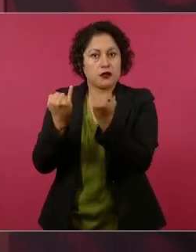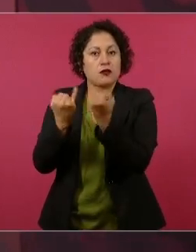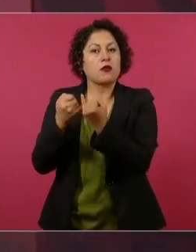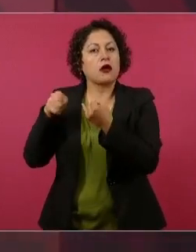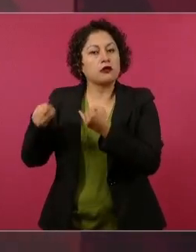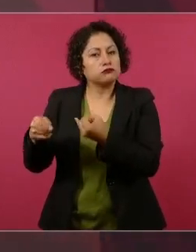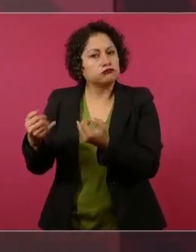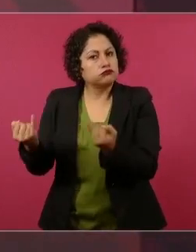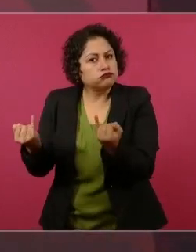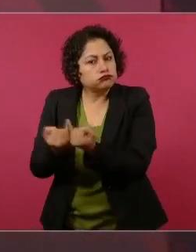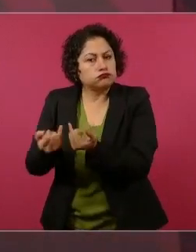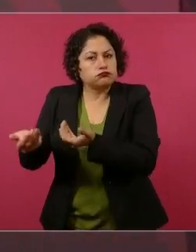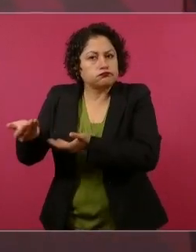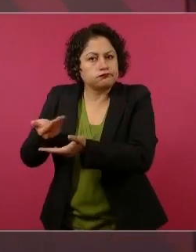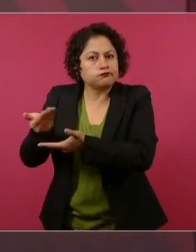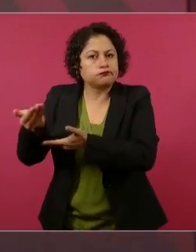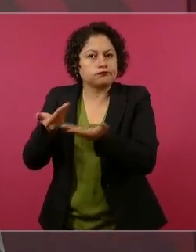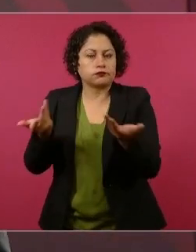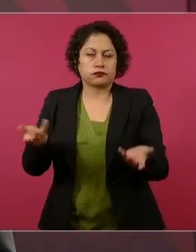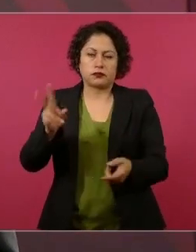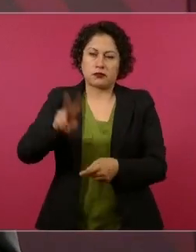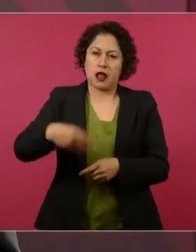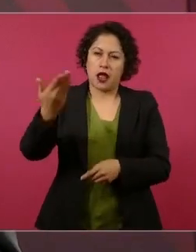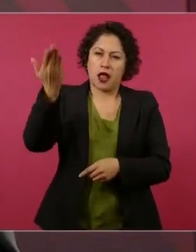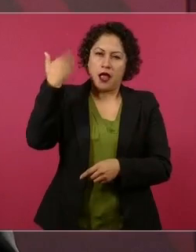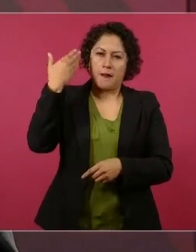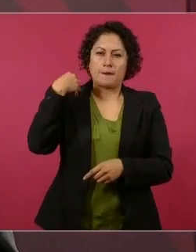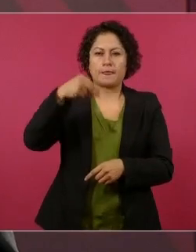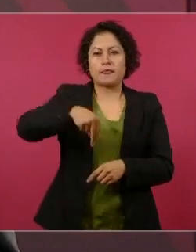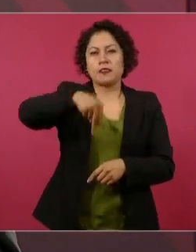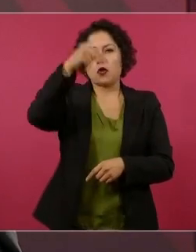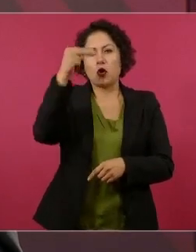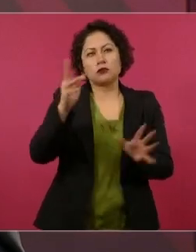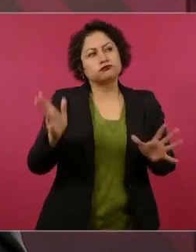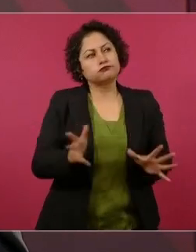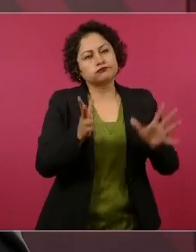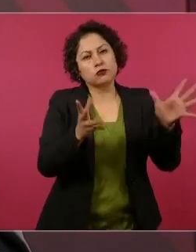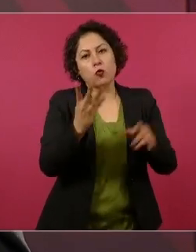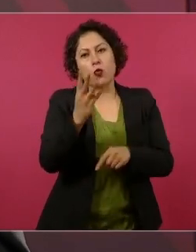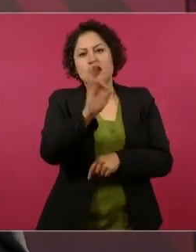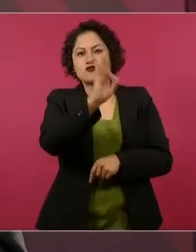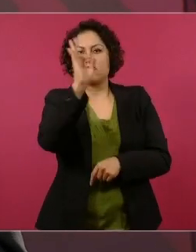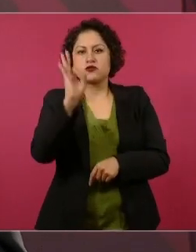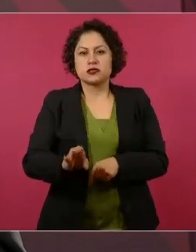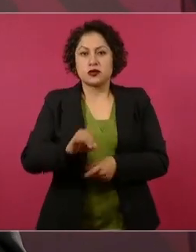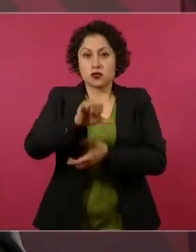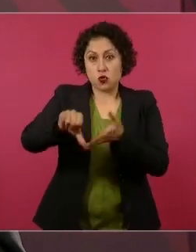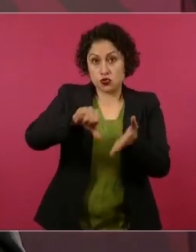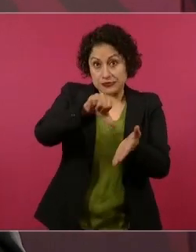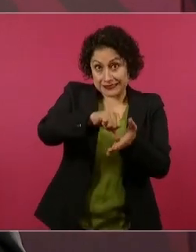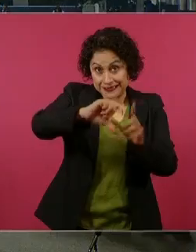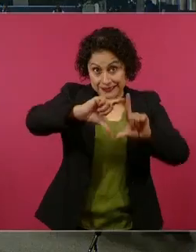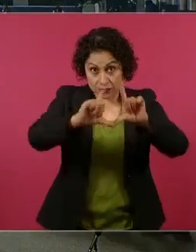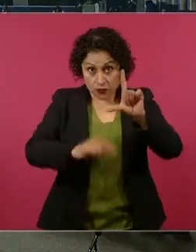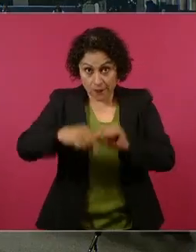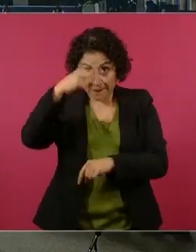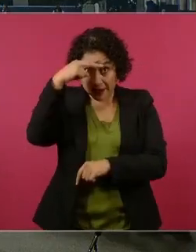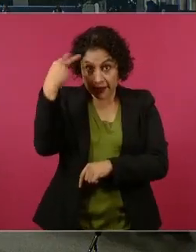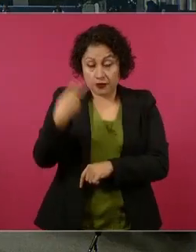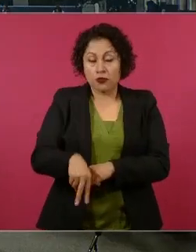Crecía el norte 4% anual, el centro 2%,